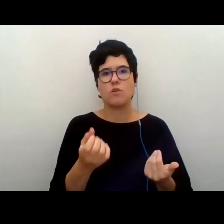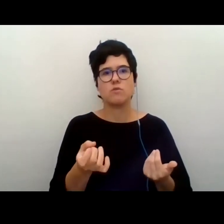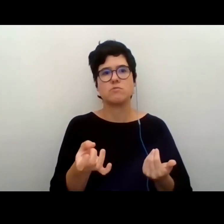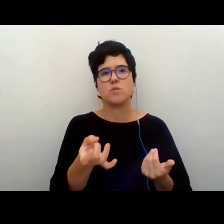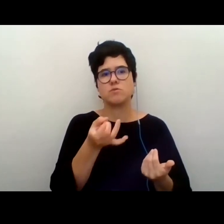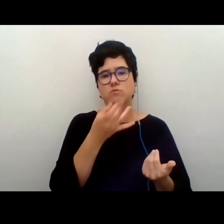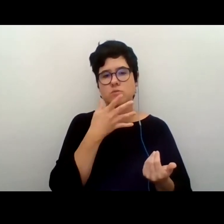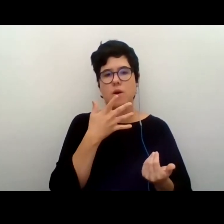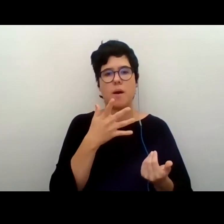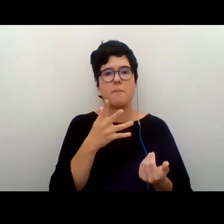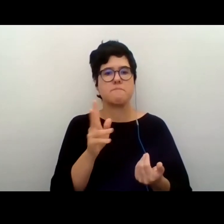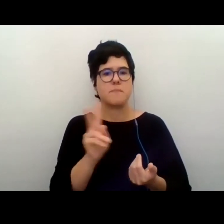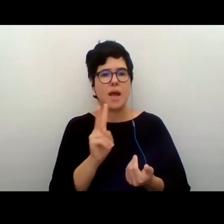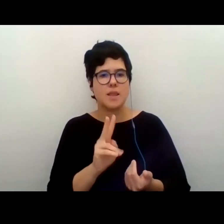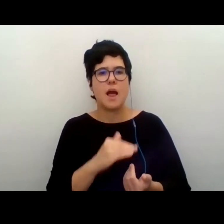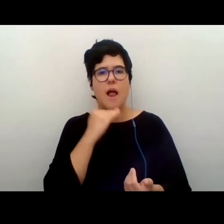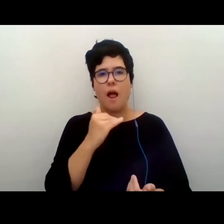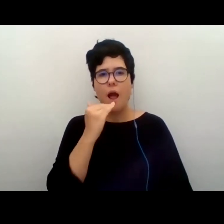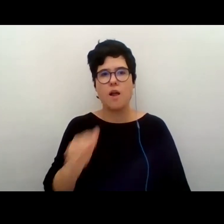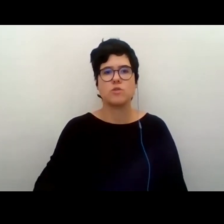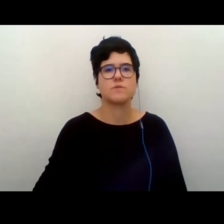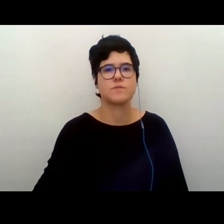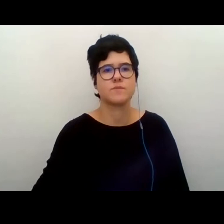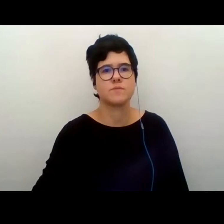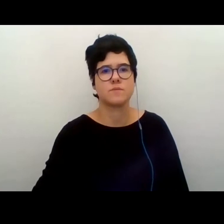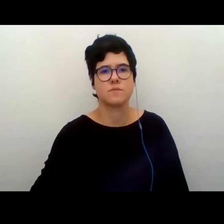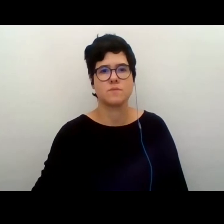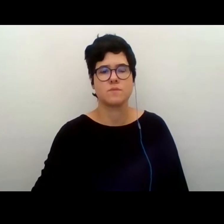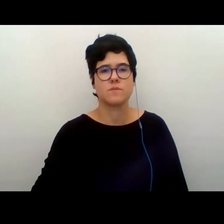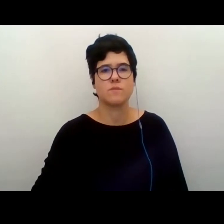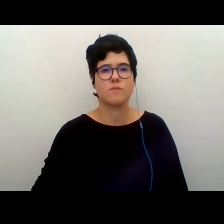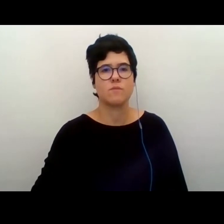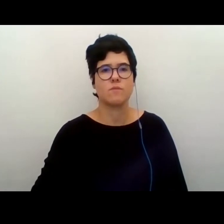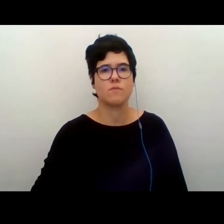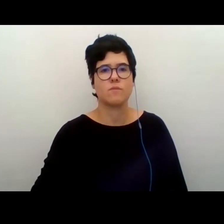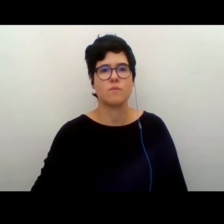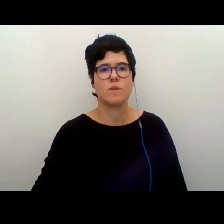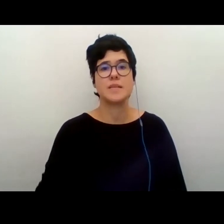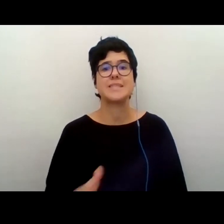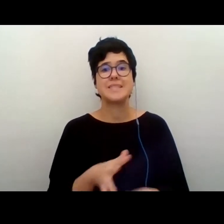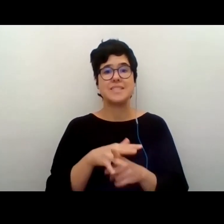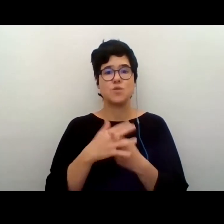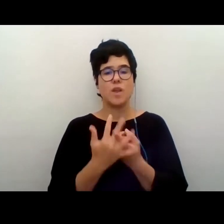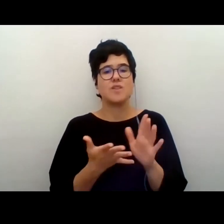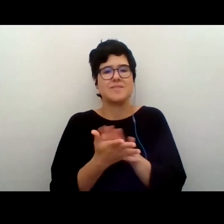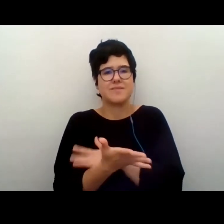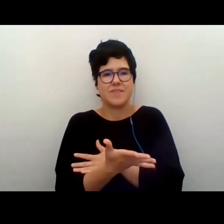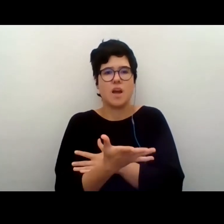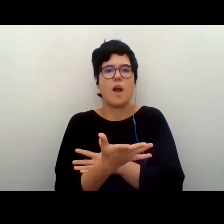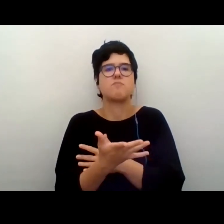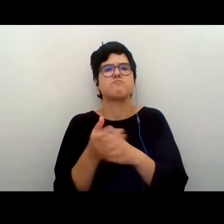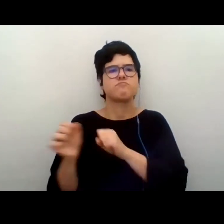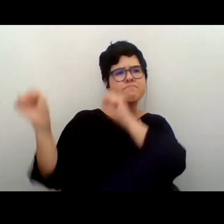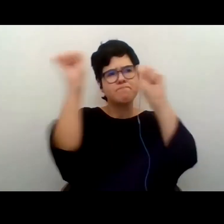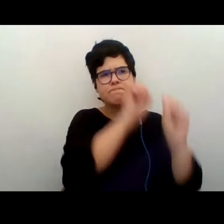medicamento sin duda, cualquier situación que te aumente las defensas va a